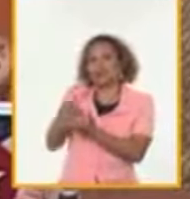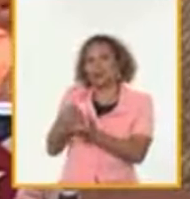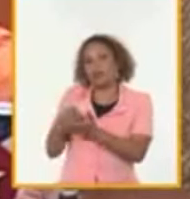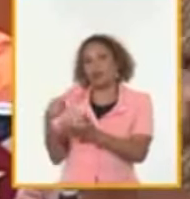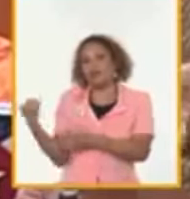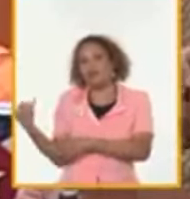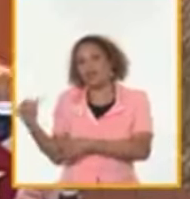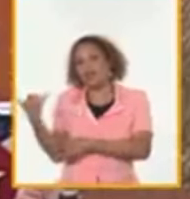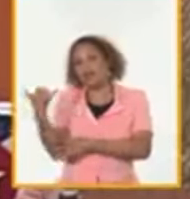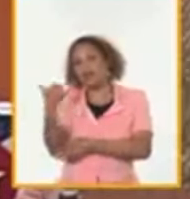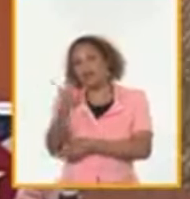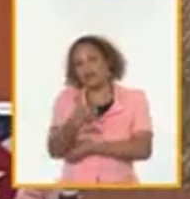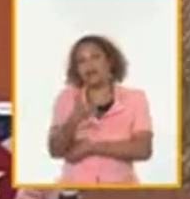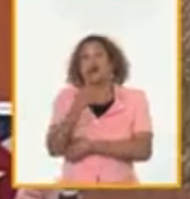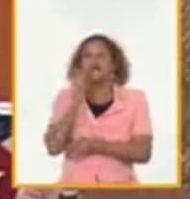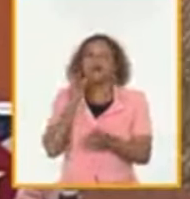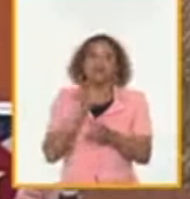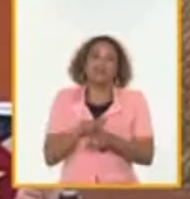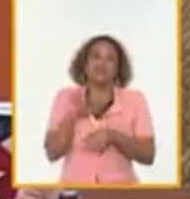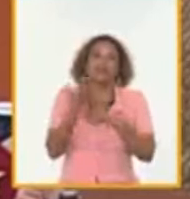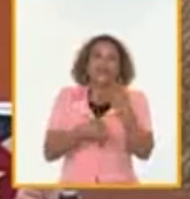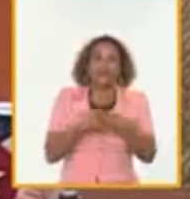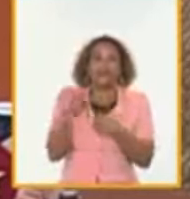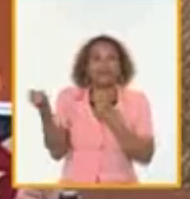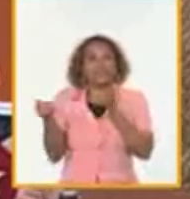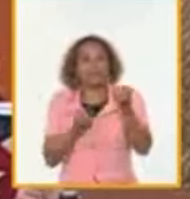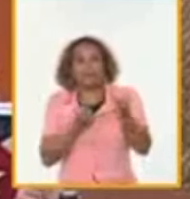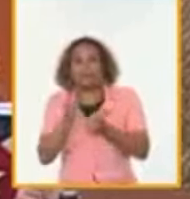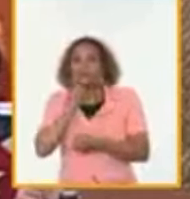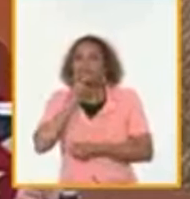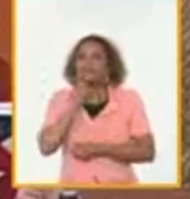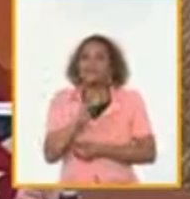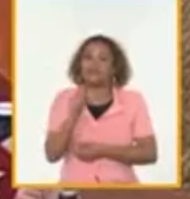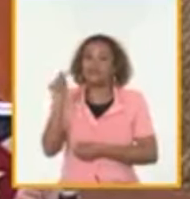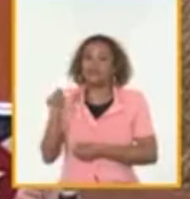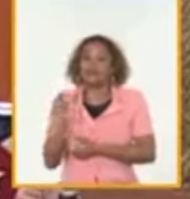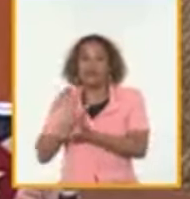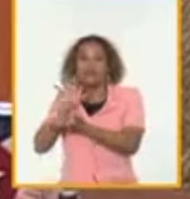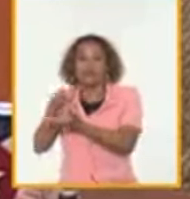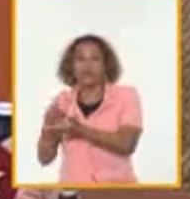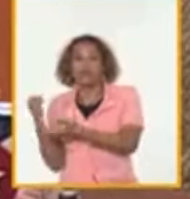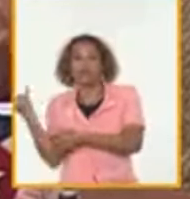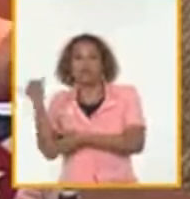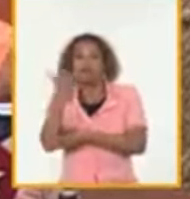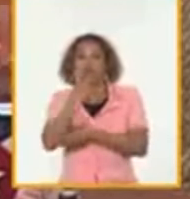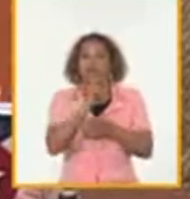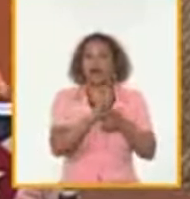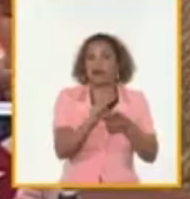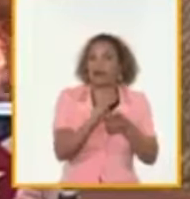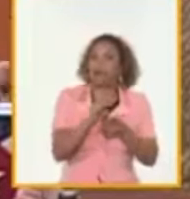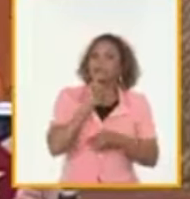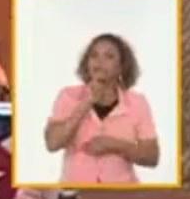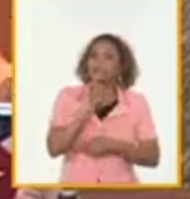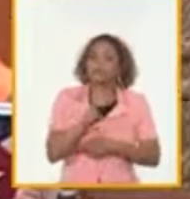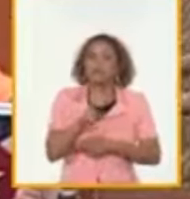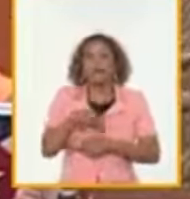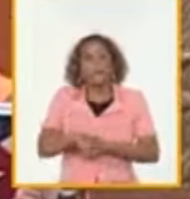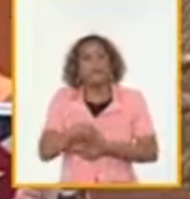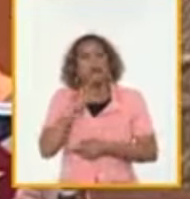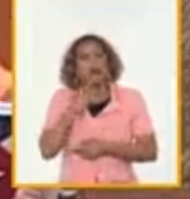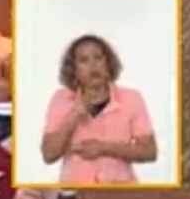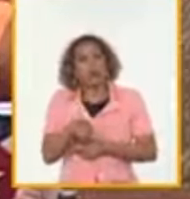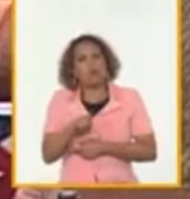todos los problemas que tenemos ahora mismo con con el transporte pero en estas comunidades se ha estado intencionando ahora mismo por ejemplo para